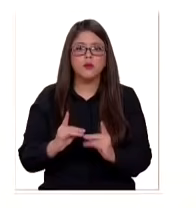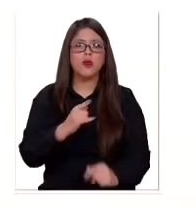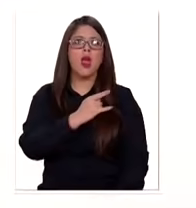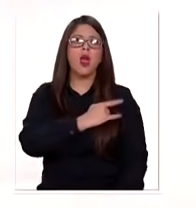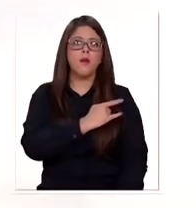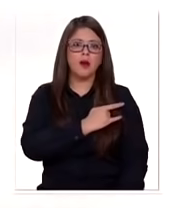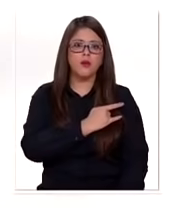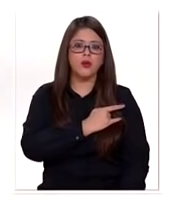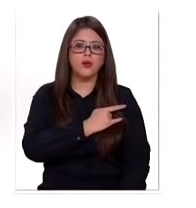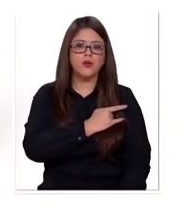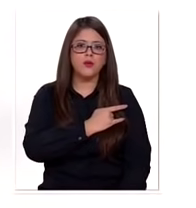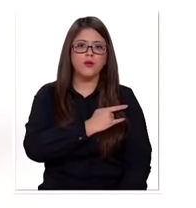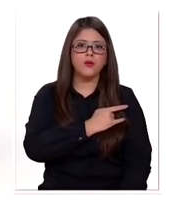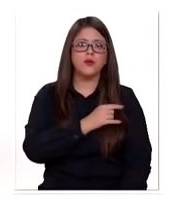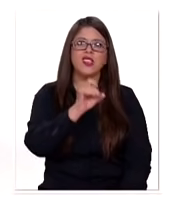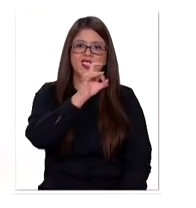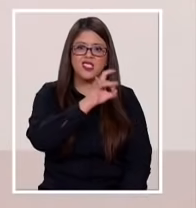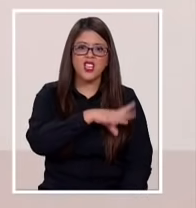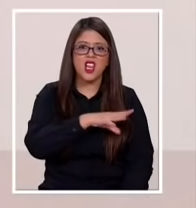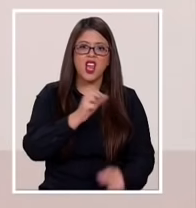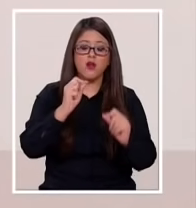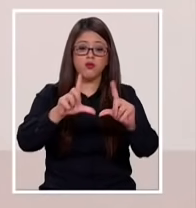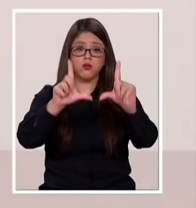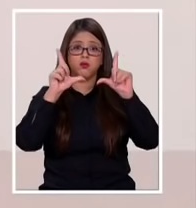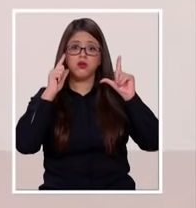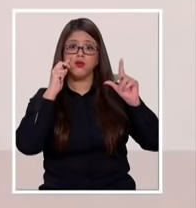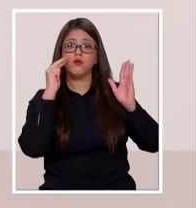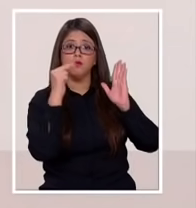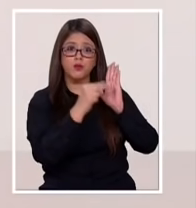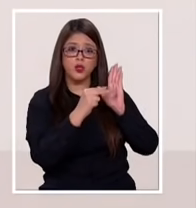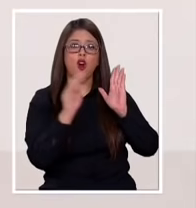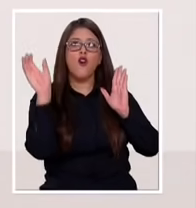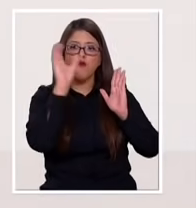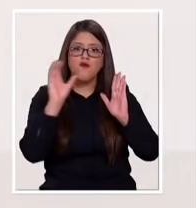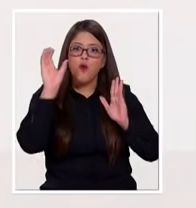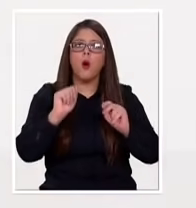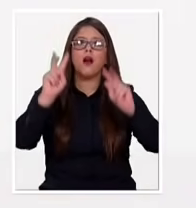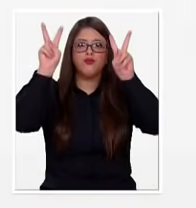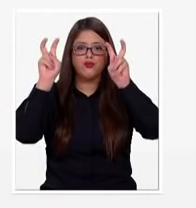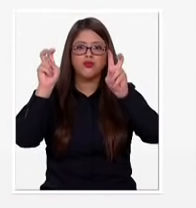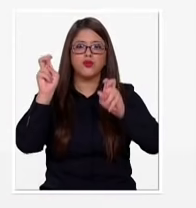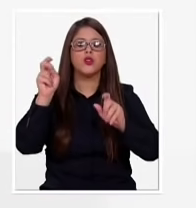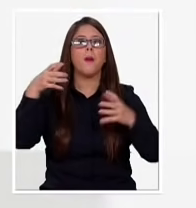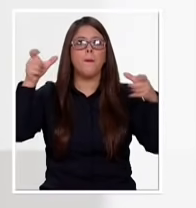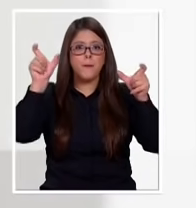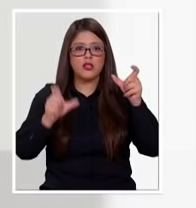Maipú, mientras todo Chile con estas imágenes busca al presunto asesino.